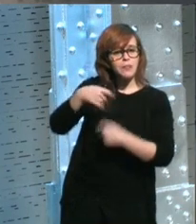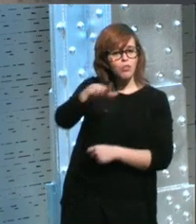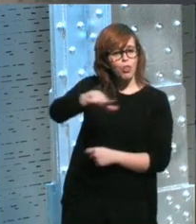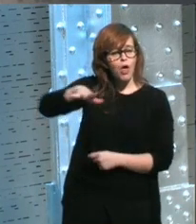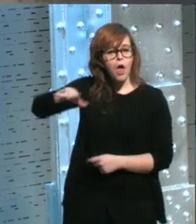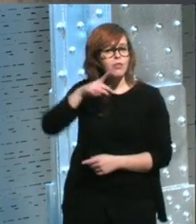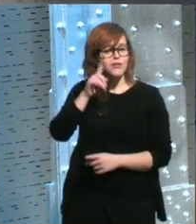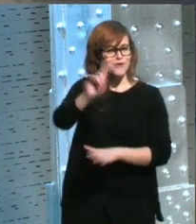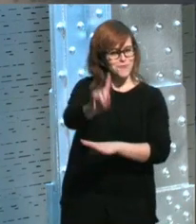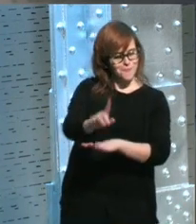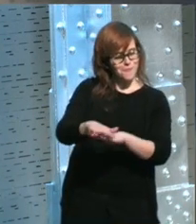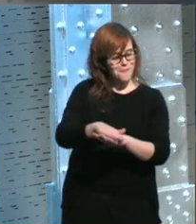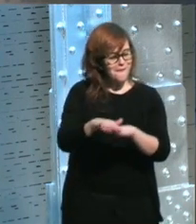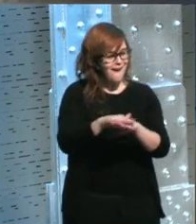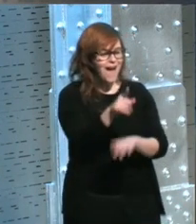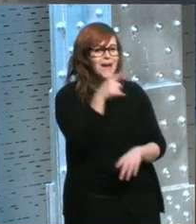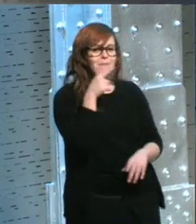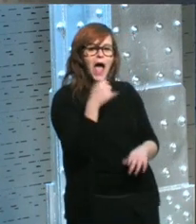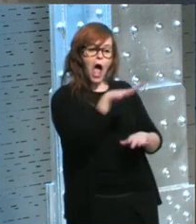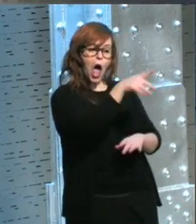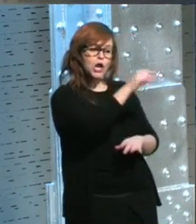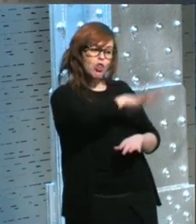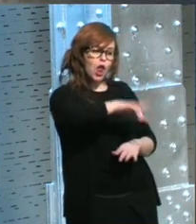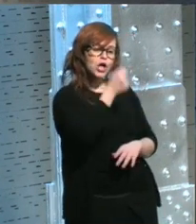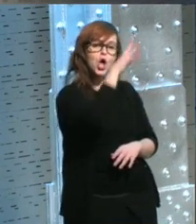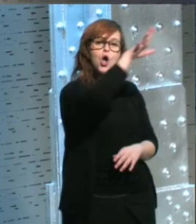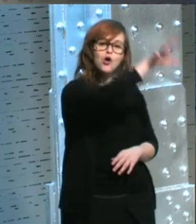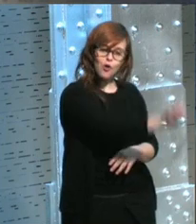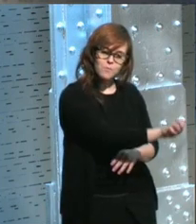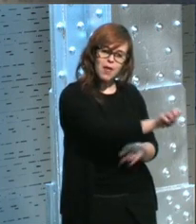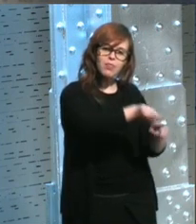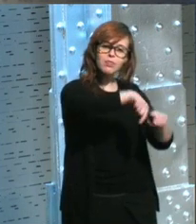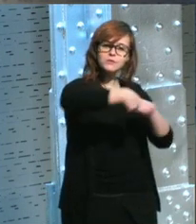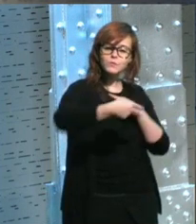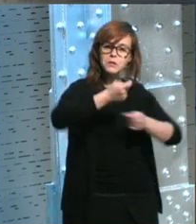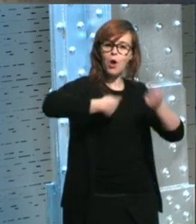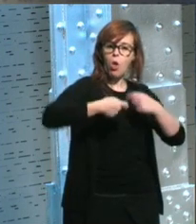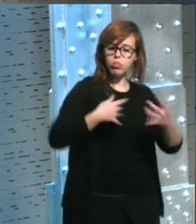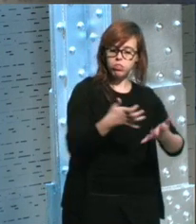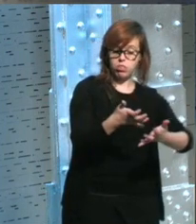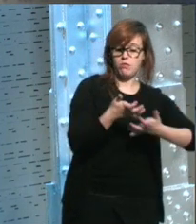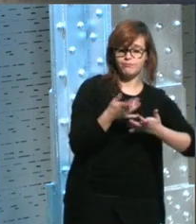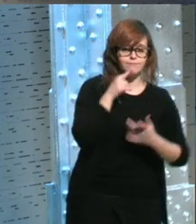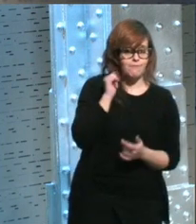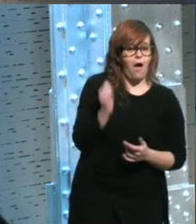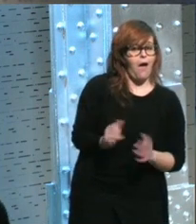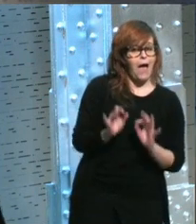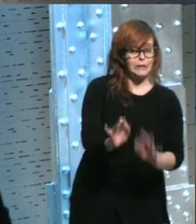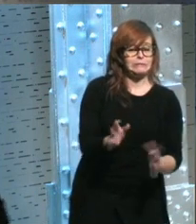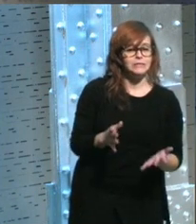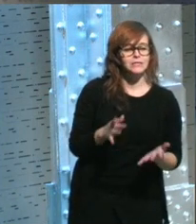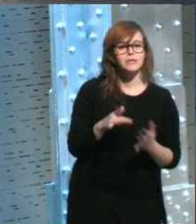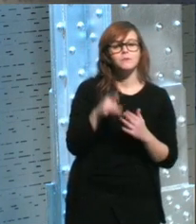a comprar los lugares y va a hacer un negocio de bienes raíces, sí, claro, y va a ganar mucho dinero. Pero es